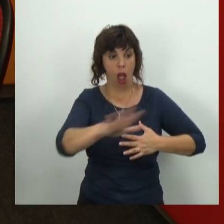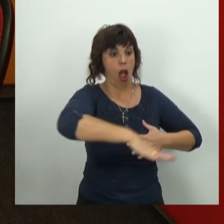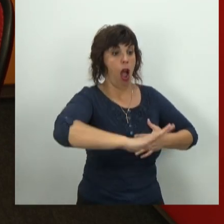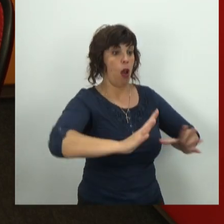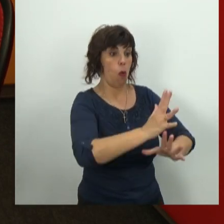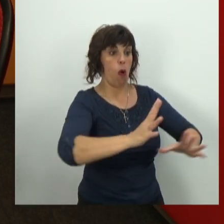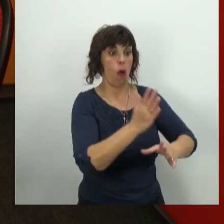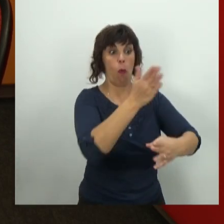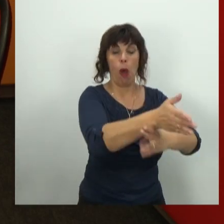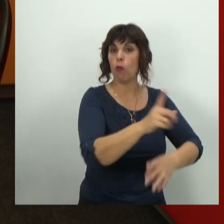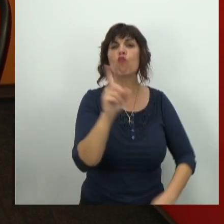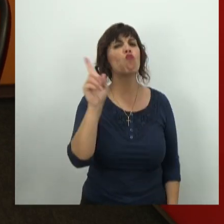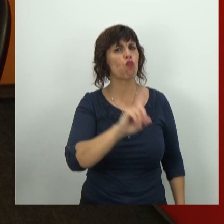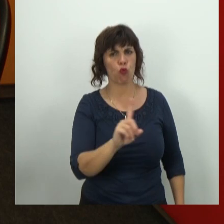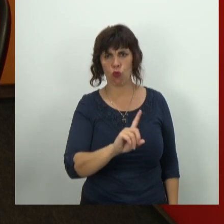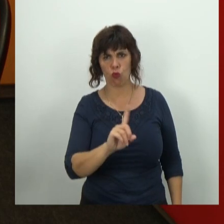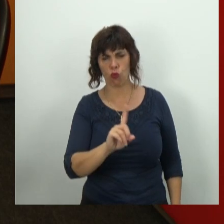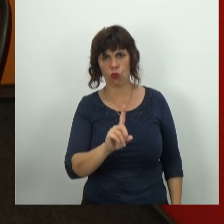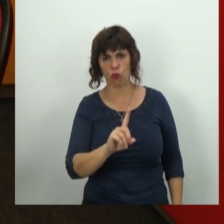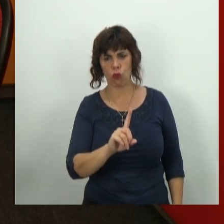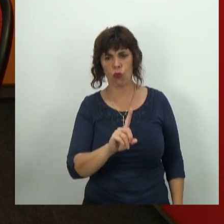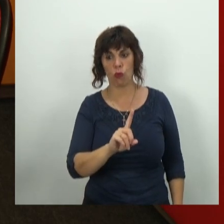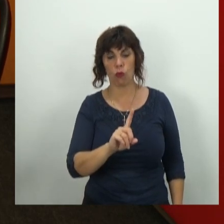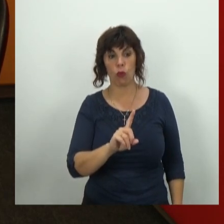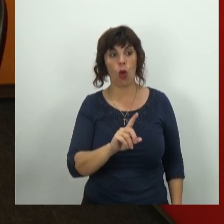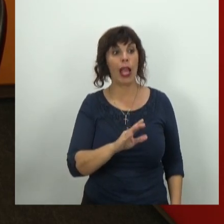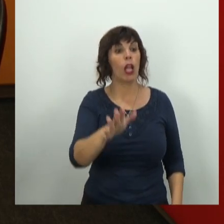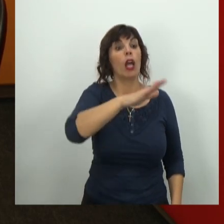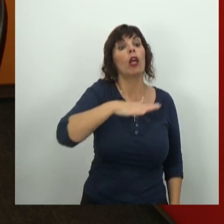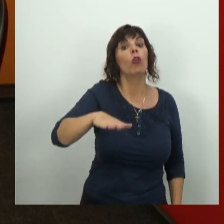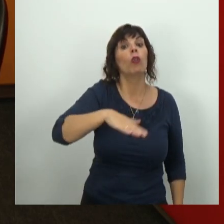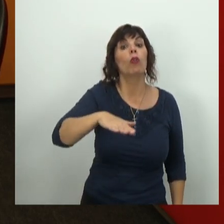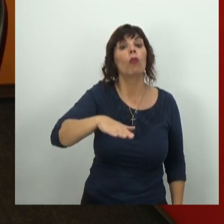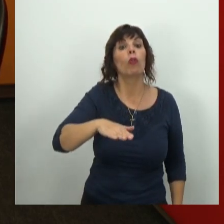El infierno se abre cuando en el último día